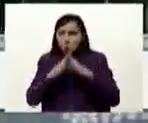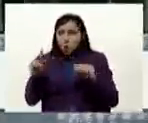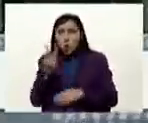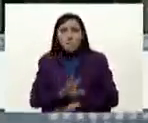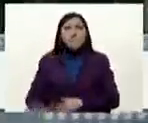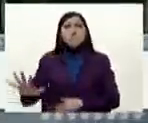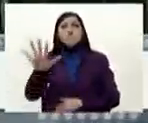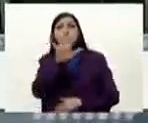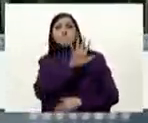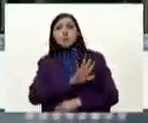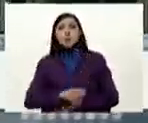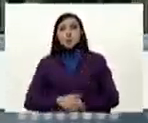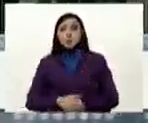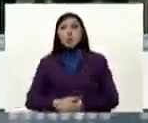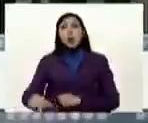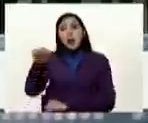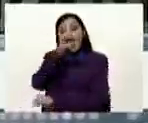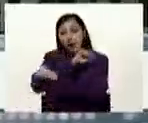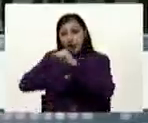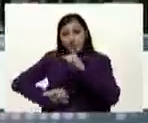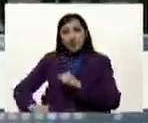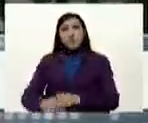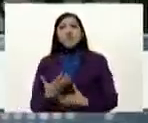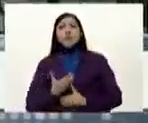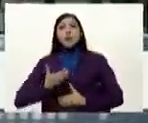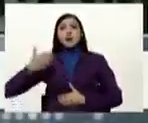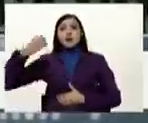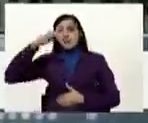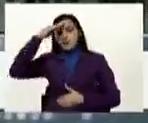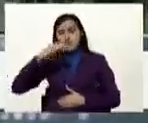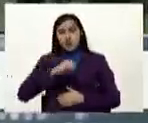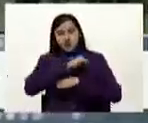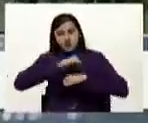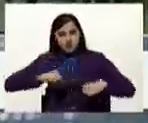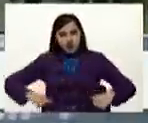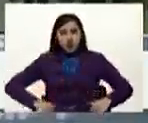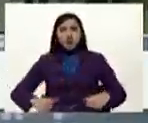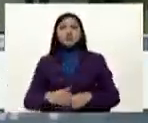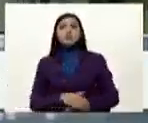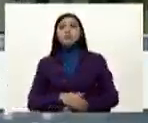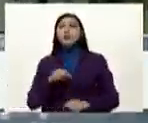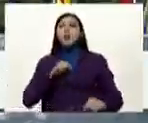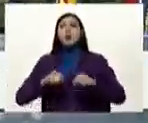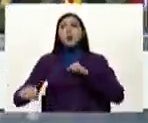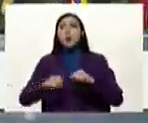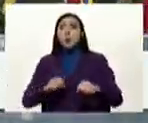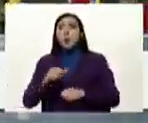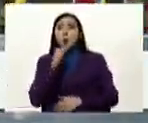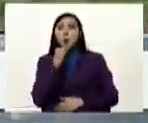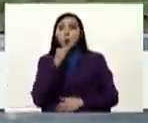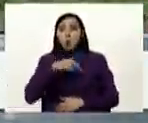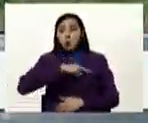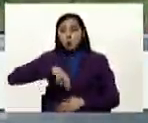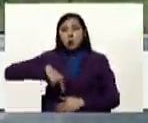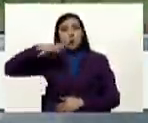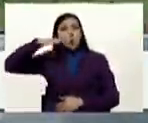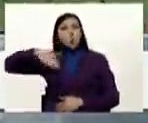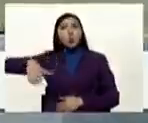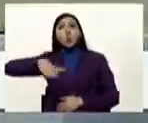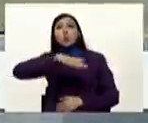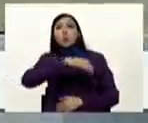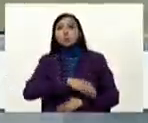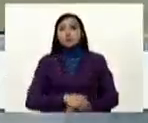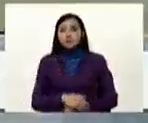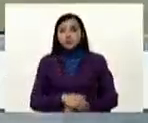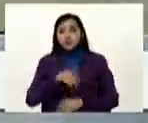territorio, para la defensa armada, la defensa militar, para la movilización e información de nuestro pueblo,